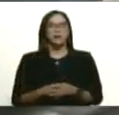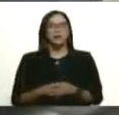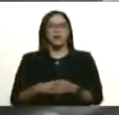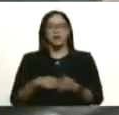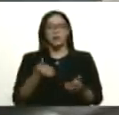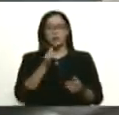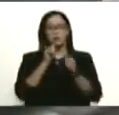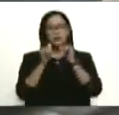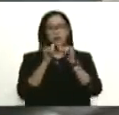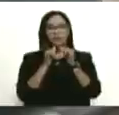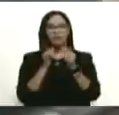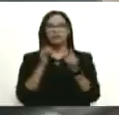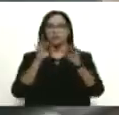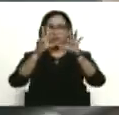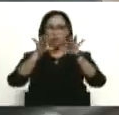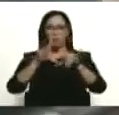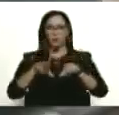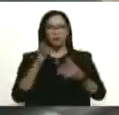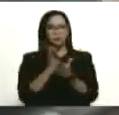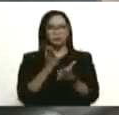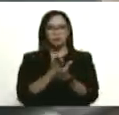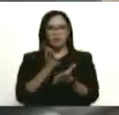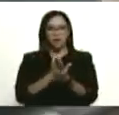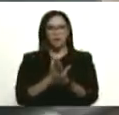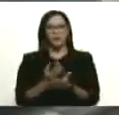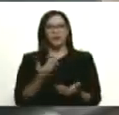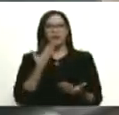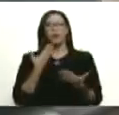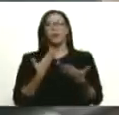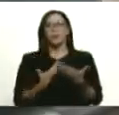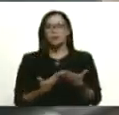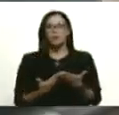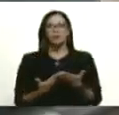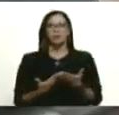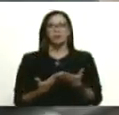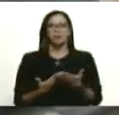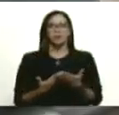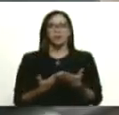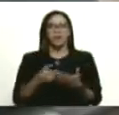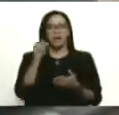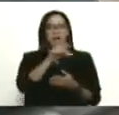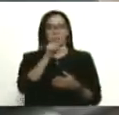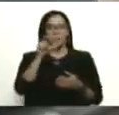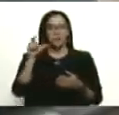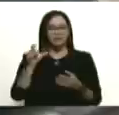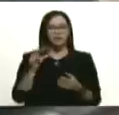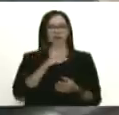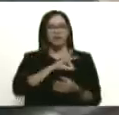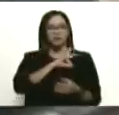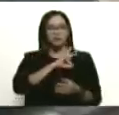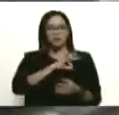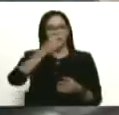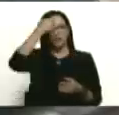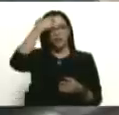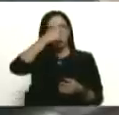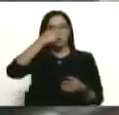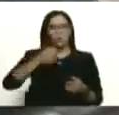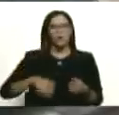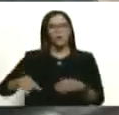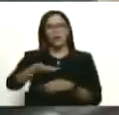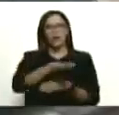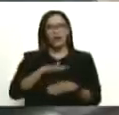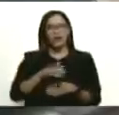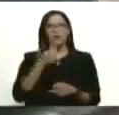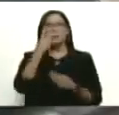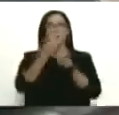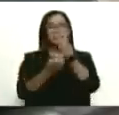es siempre una fuente que nos permite a las personas, a la sociedad, al pueblo en general,